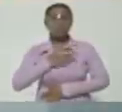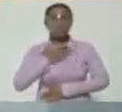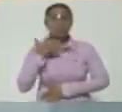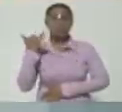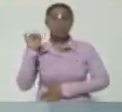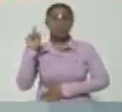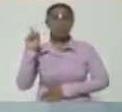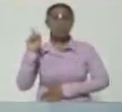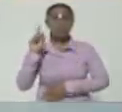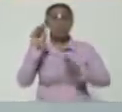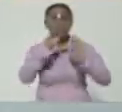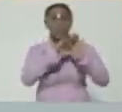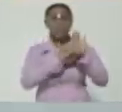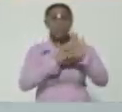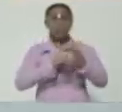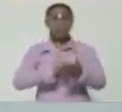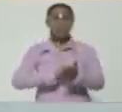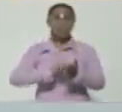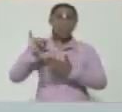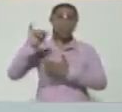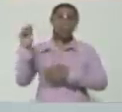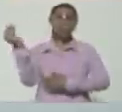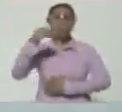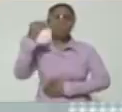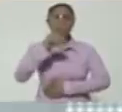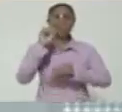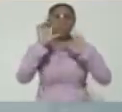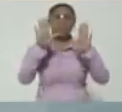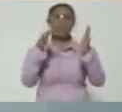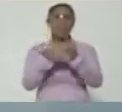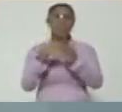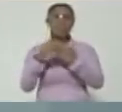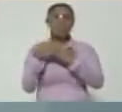orden máximo, máximo, de 10 mil dólares.